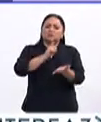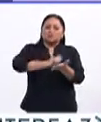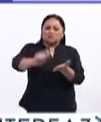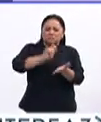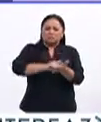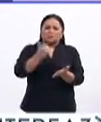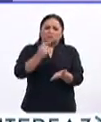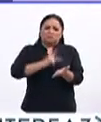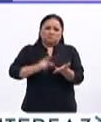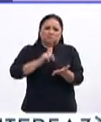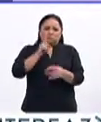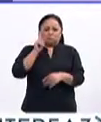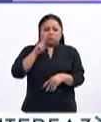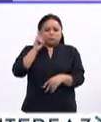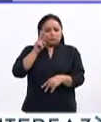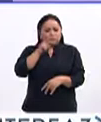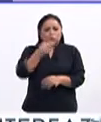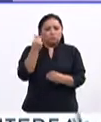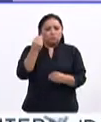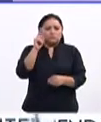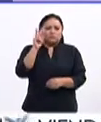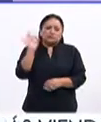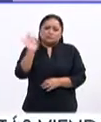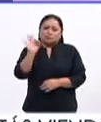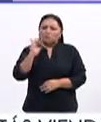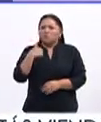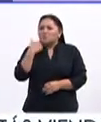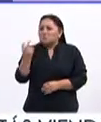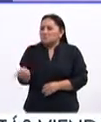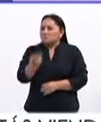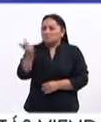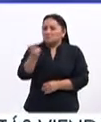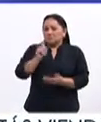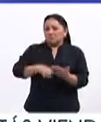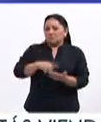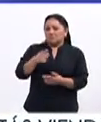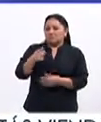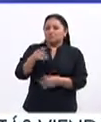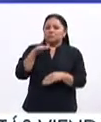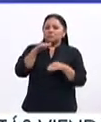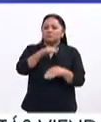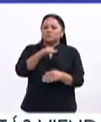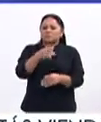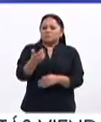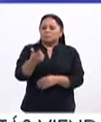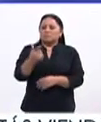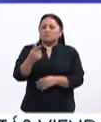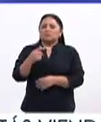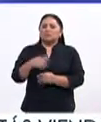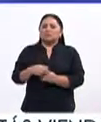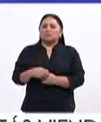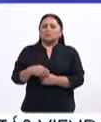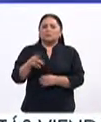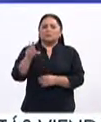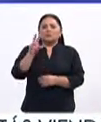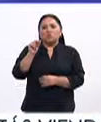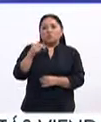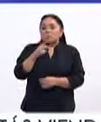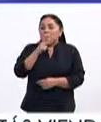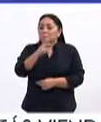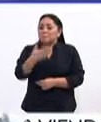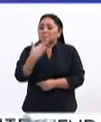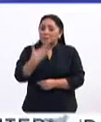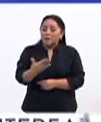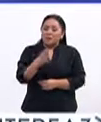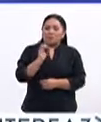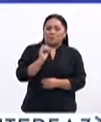pues está generando, quizá, no sé, me gustaría preguntarte, Javier, en ese sentido, no sé si la palabra